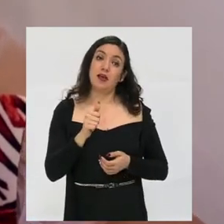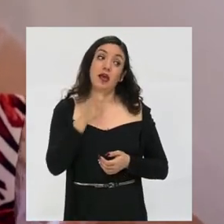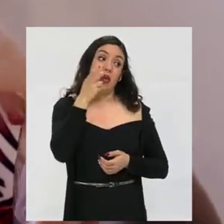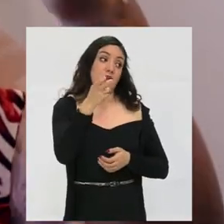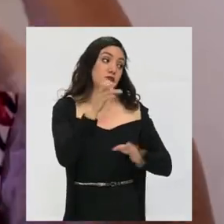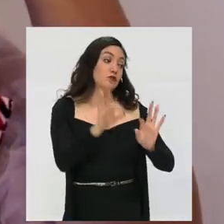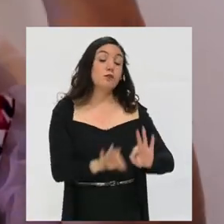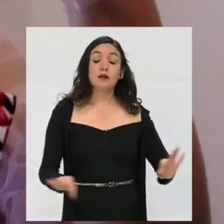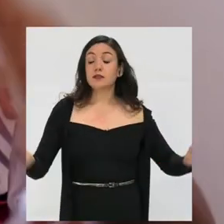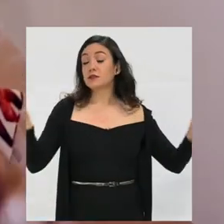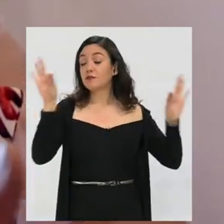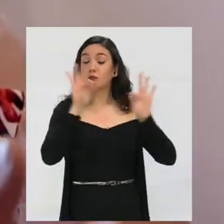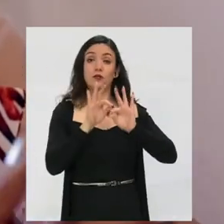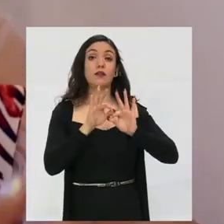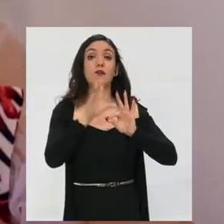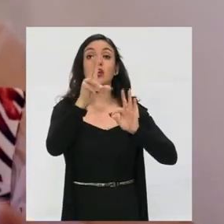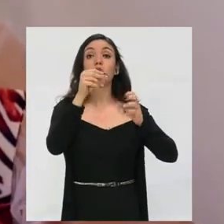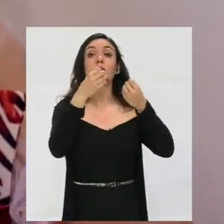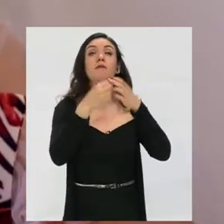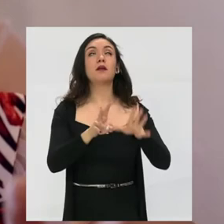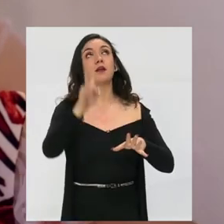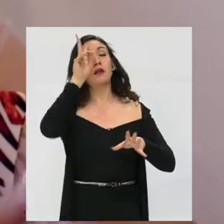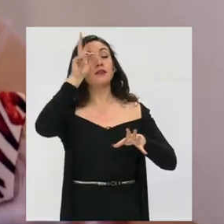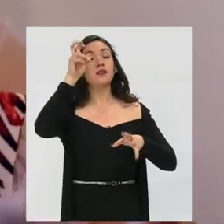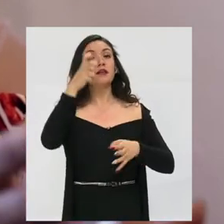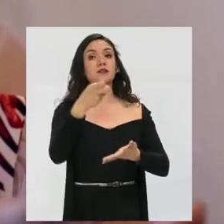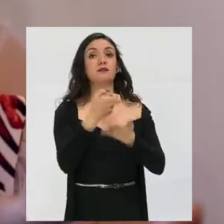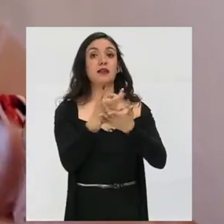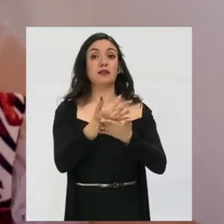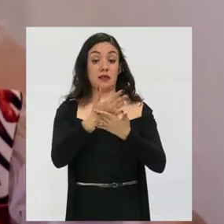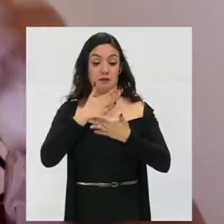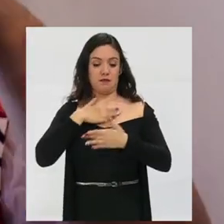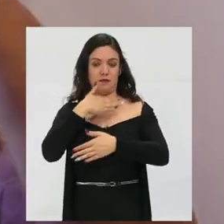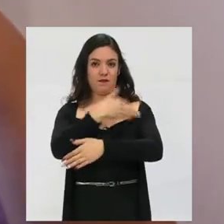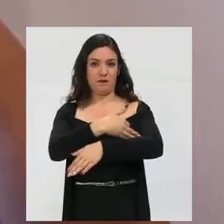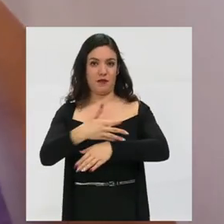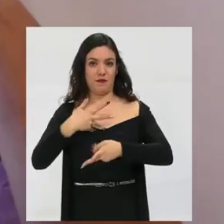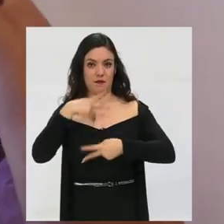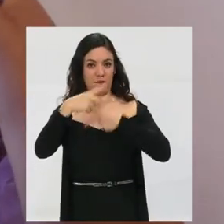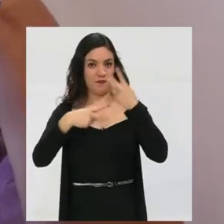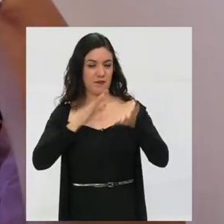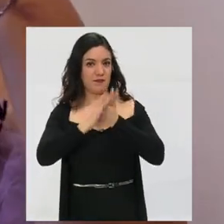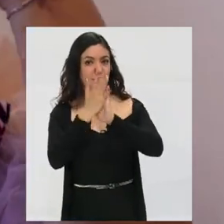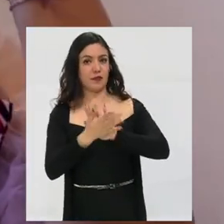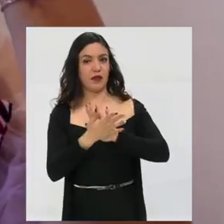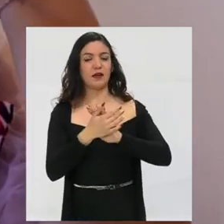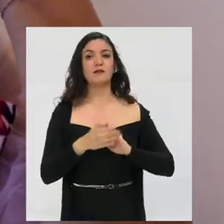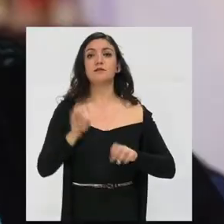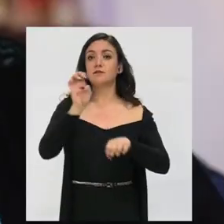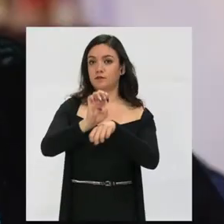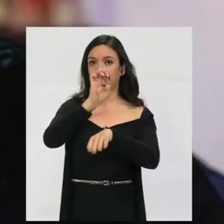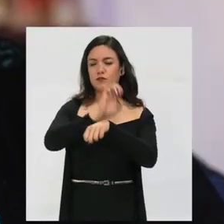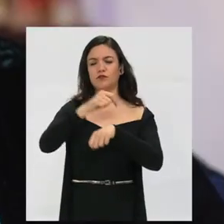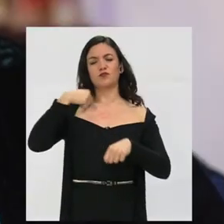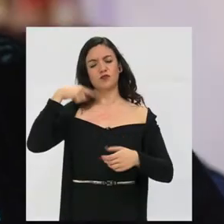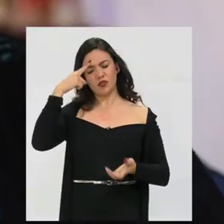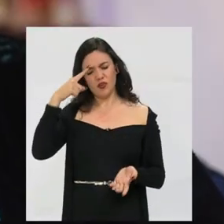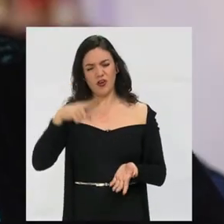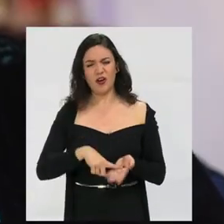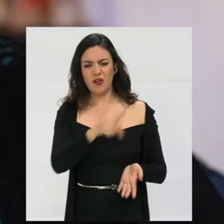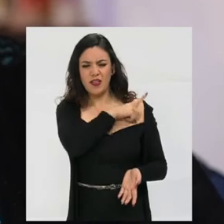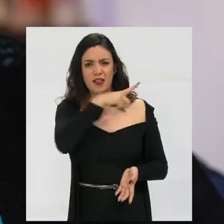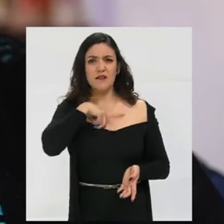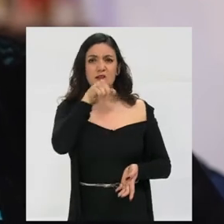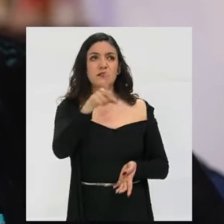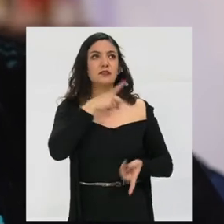siempre. Eso es lo importante, no perder la esperanza de que nuestro familiar va a cambiar. Entonces,